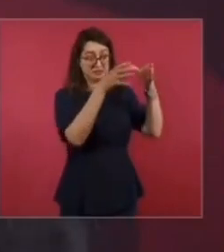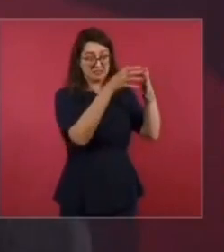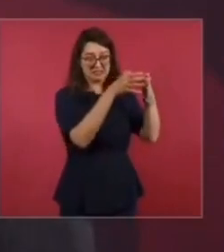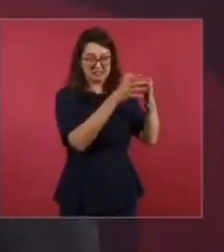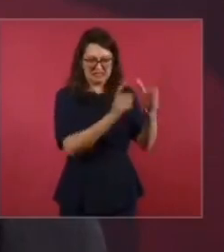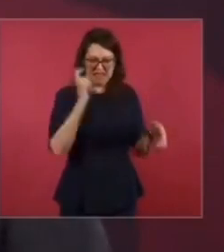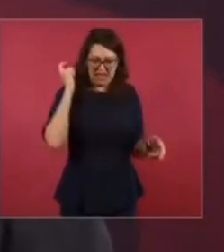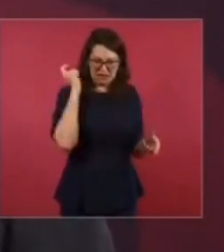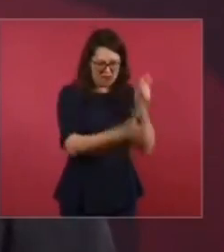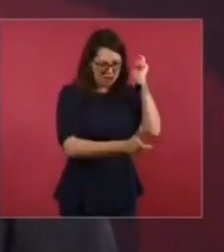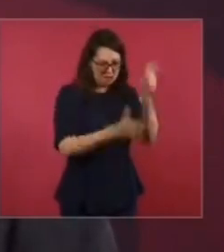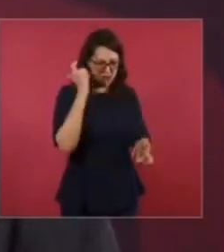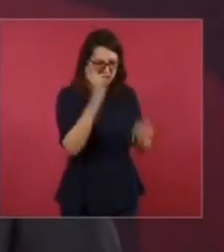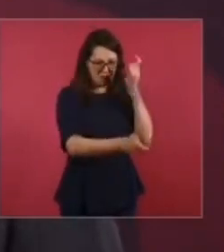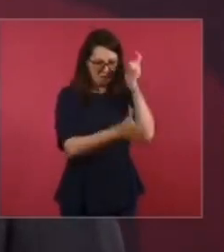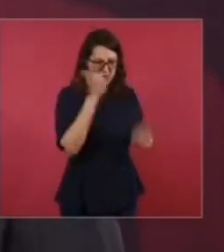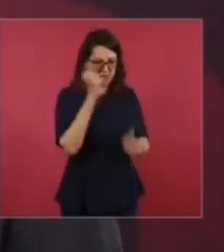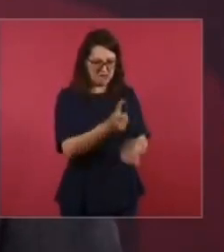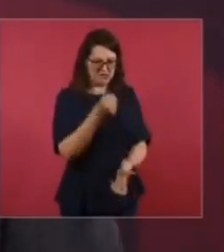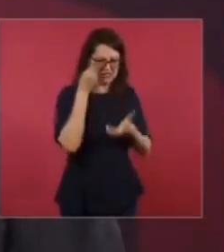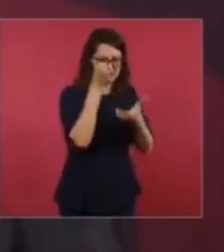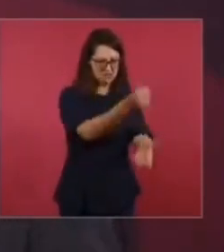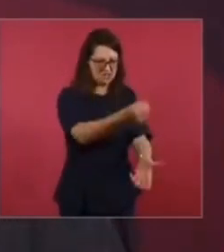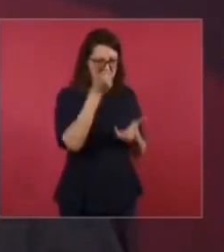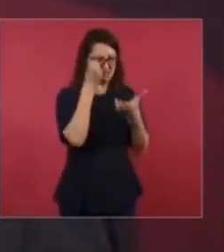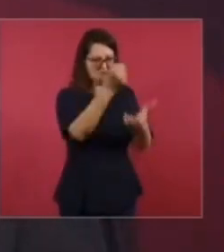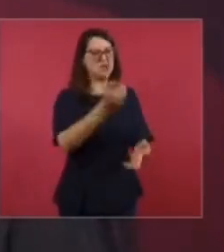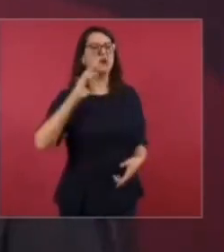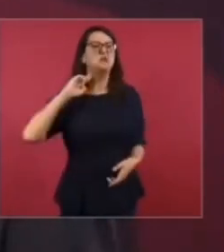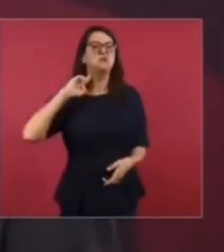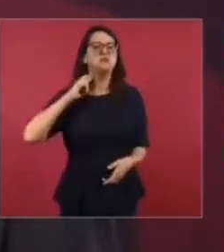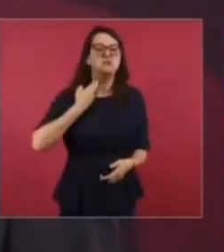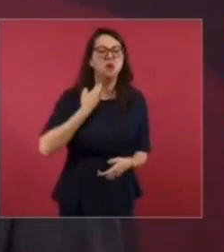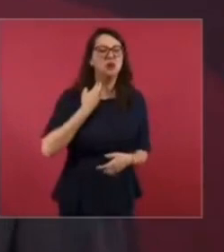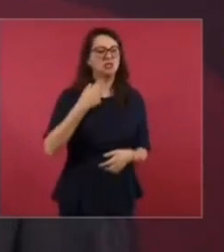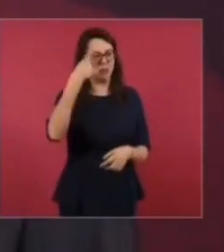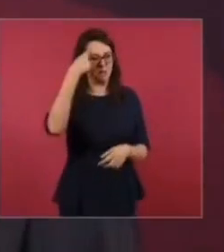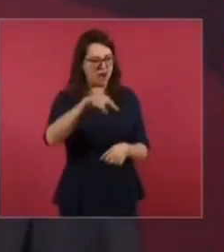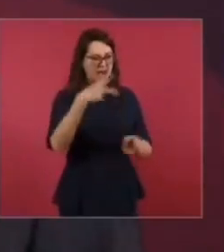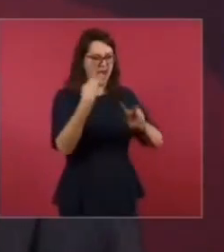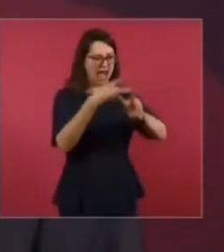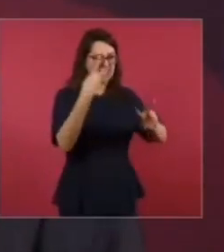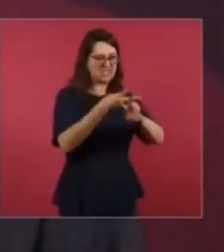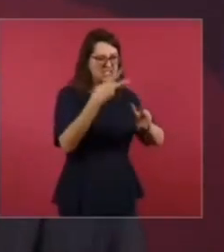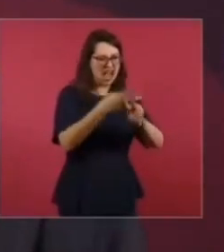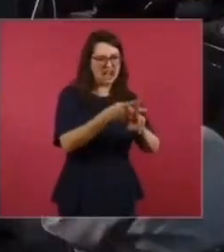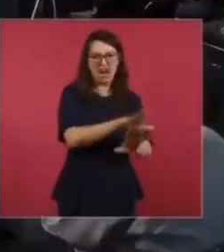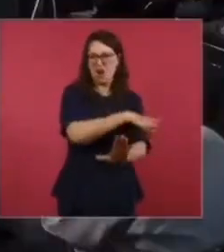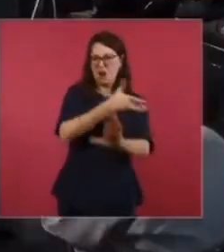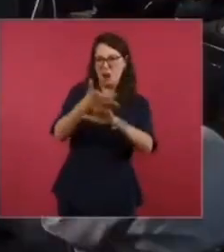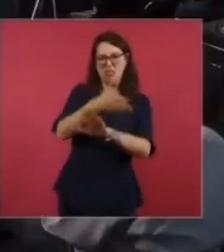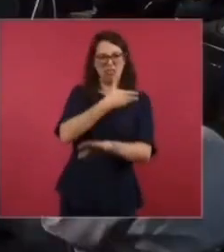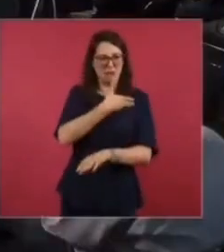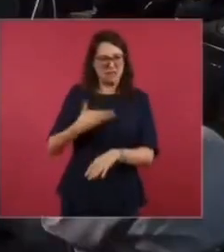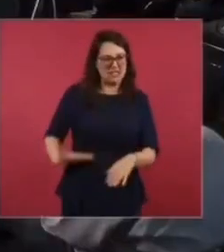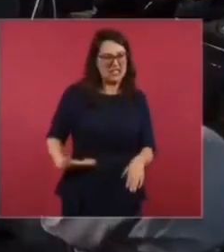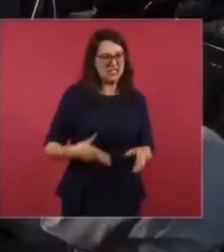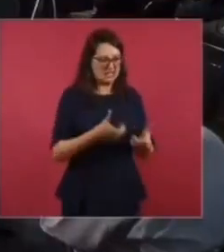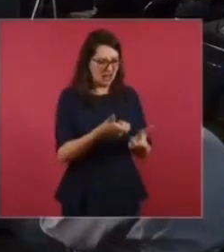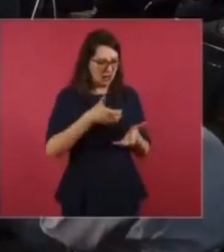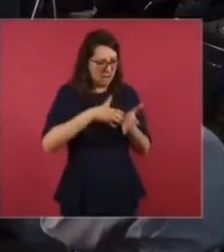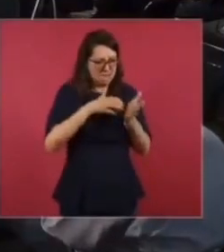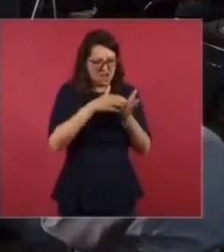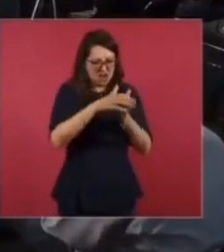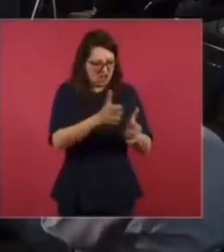vi la encuesta de estas dos, dije, no puede ser. Así Becal era